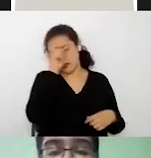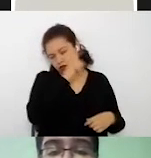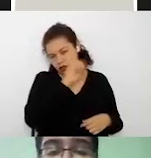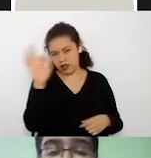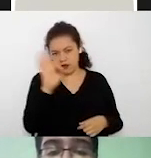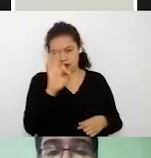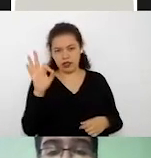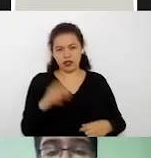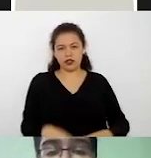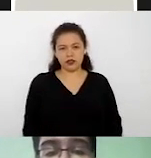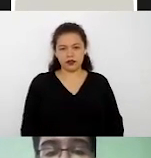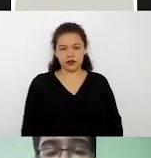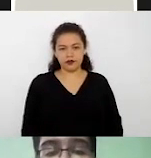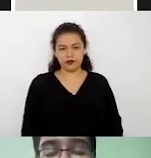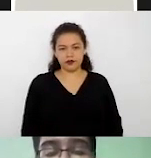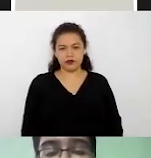ayudar